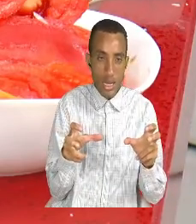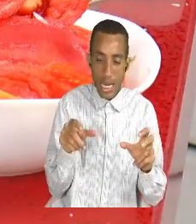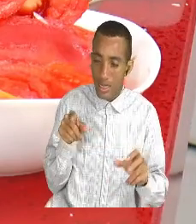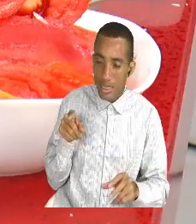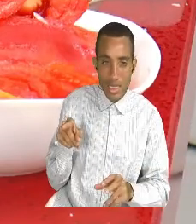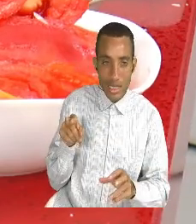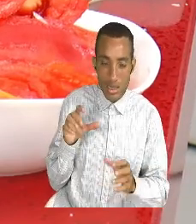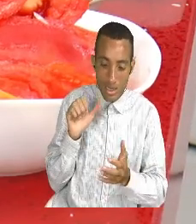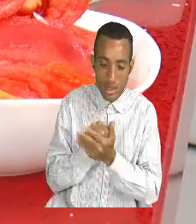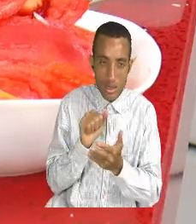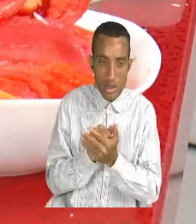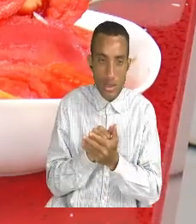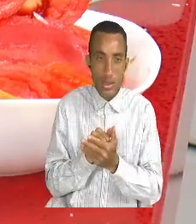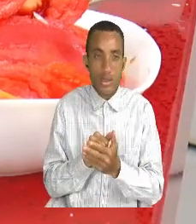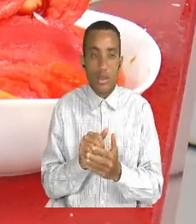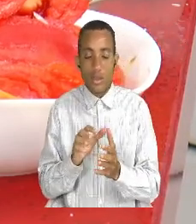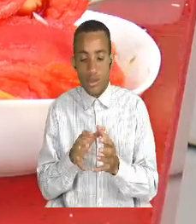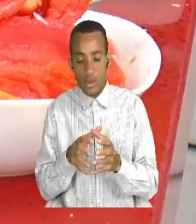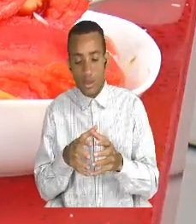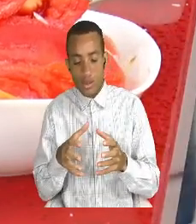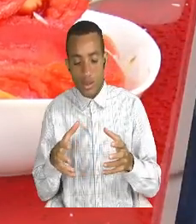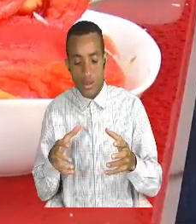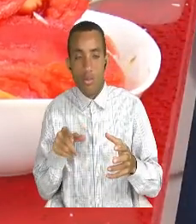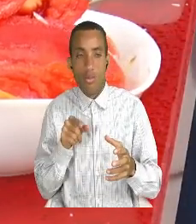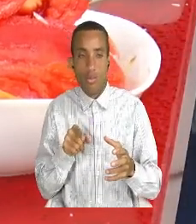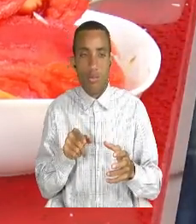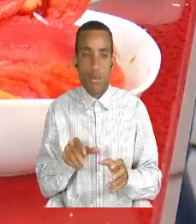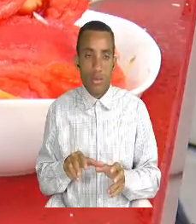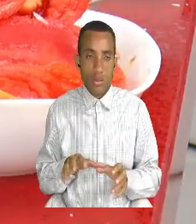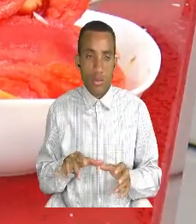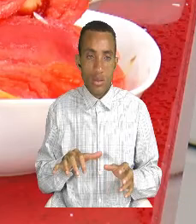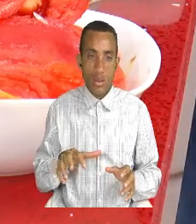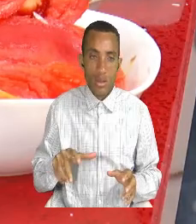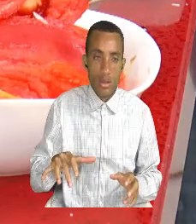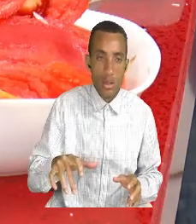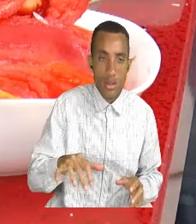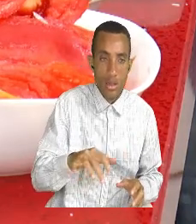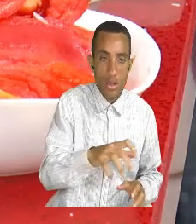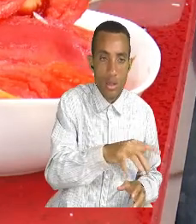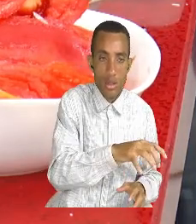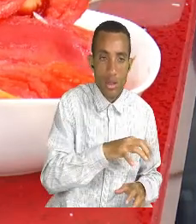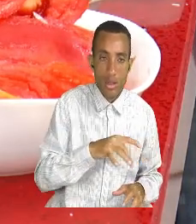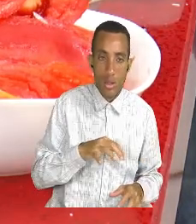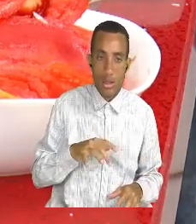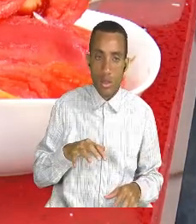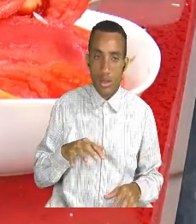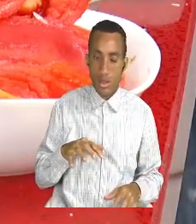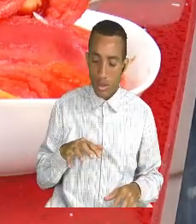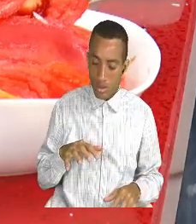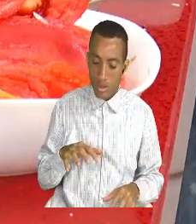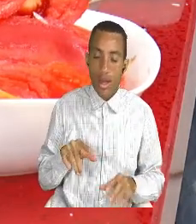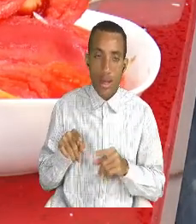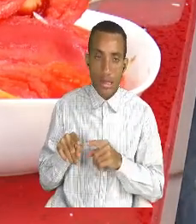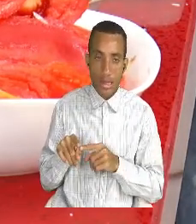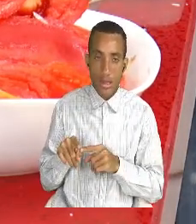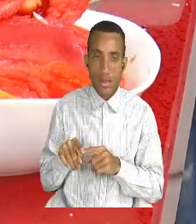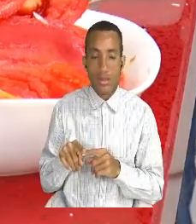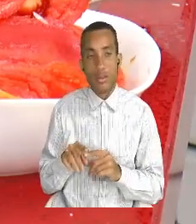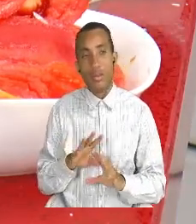es bueno que... ¿Eso es qué? Esto es un calabacín amarillo que le voy a agregar de más, ¿sí? Para que me le dé color a mi